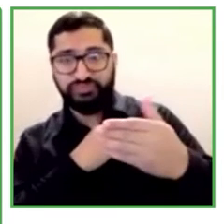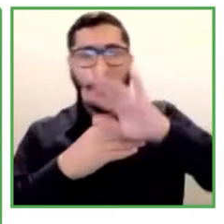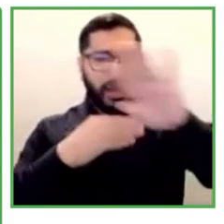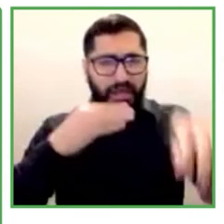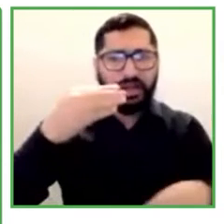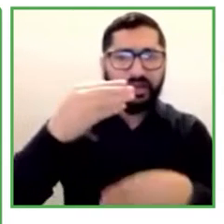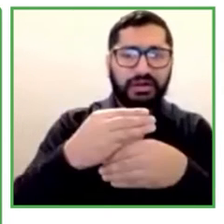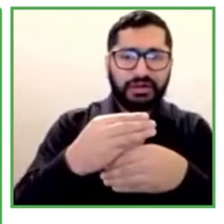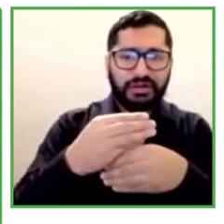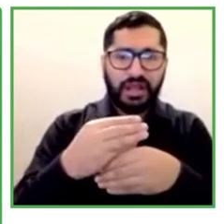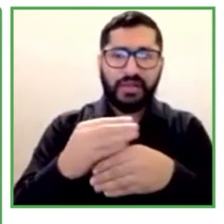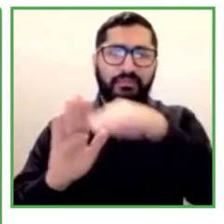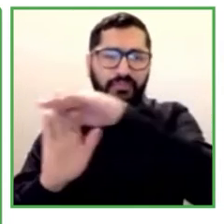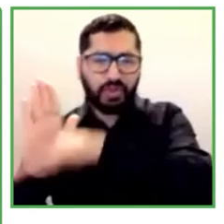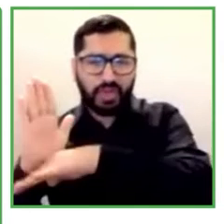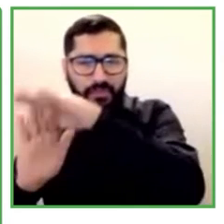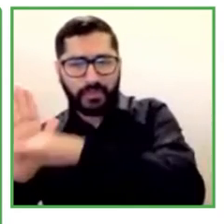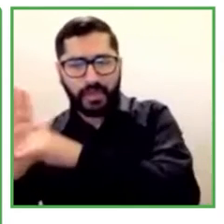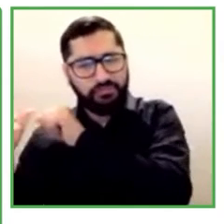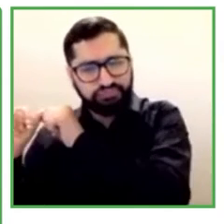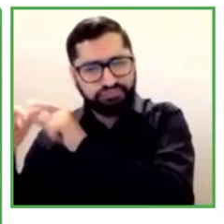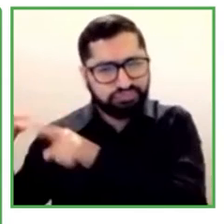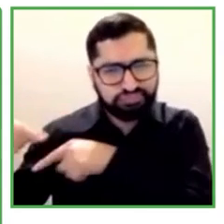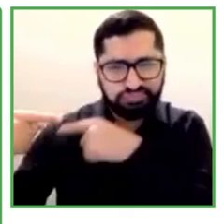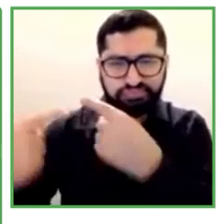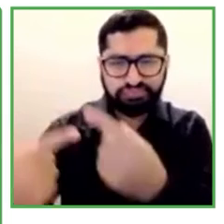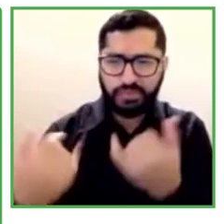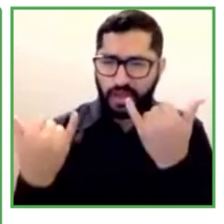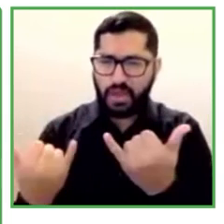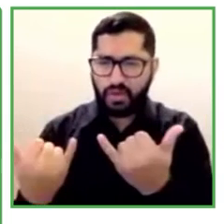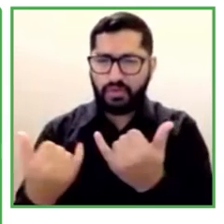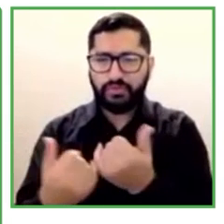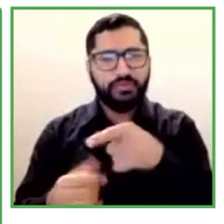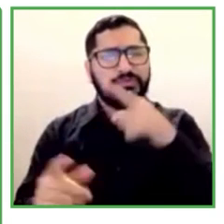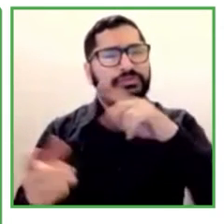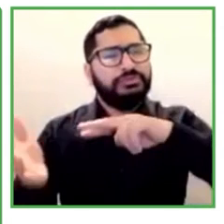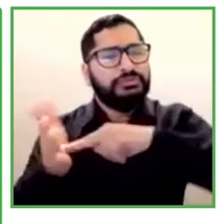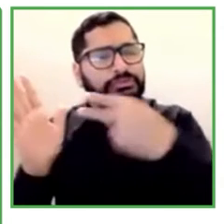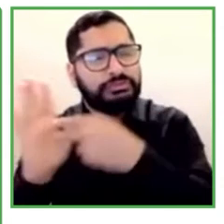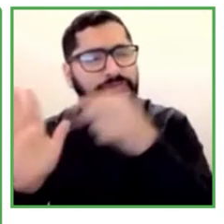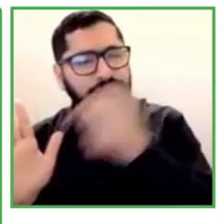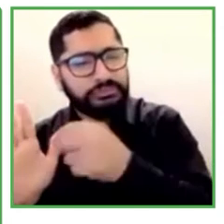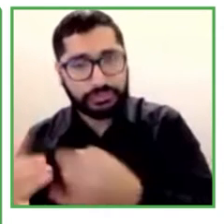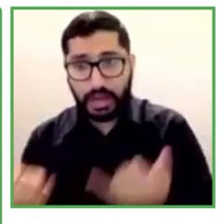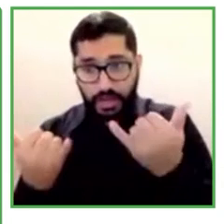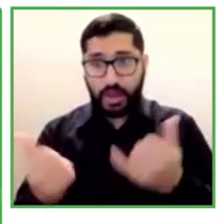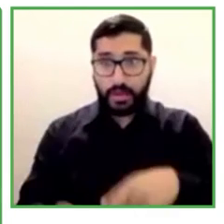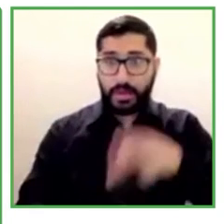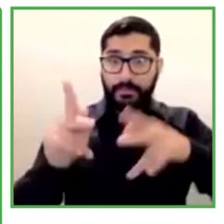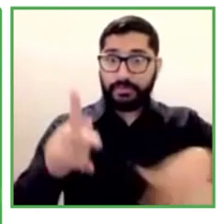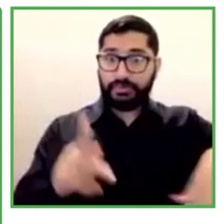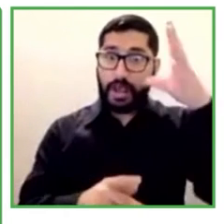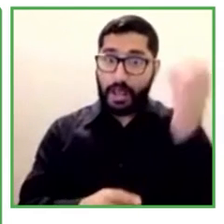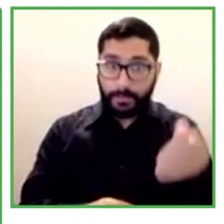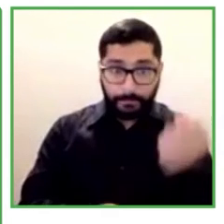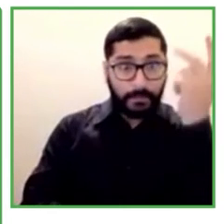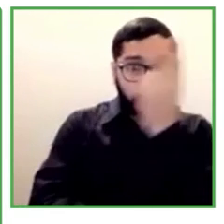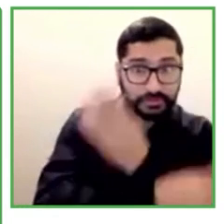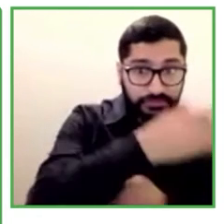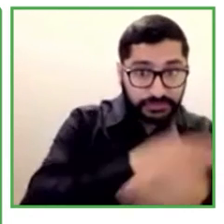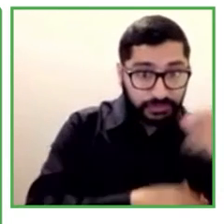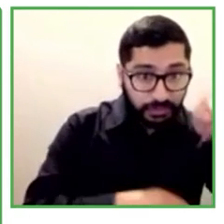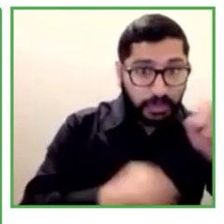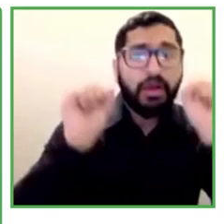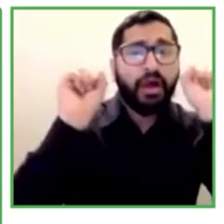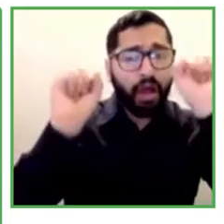nuestros colaboradores que están con una situación de discapacidad pueden trabajar desde su casa los 5 días de la